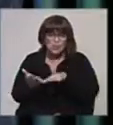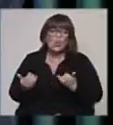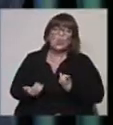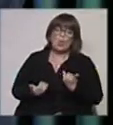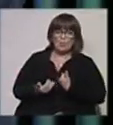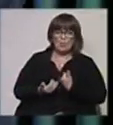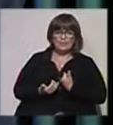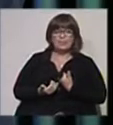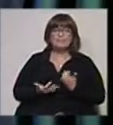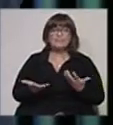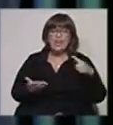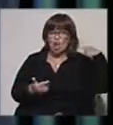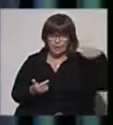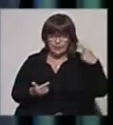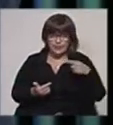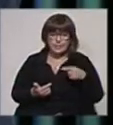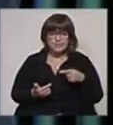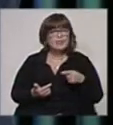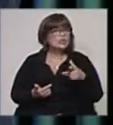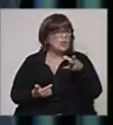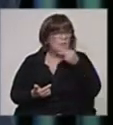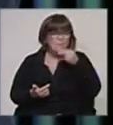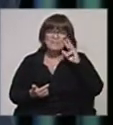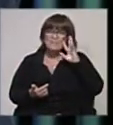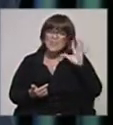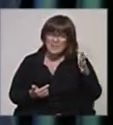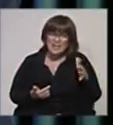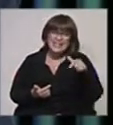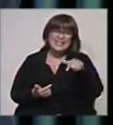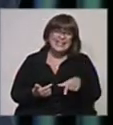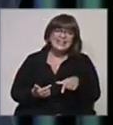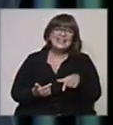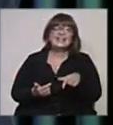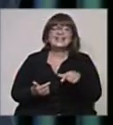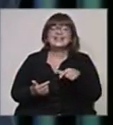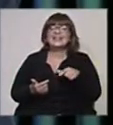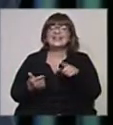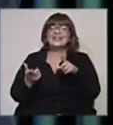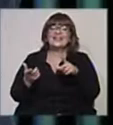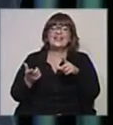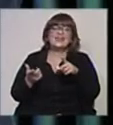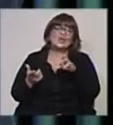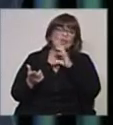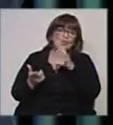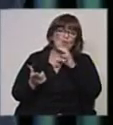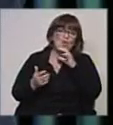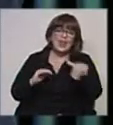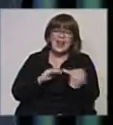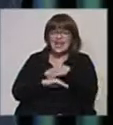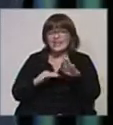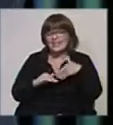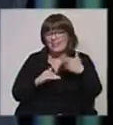creo que en la calle se palpe el humor post-Brexit, que no es tanto post